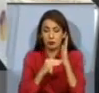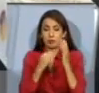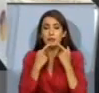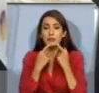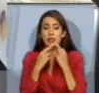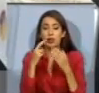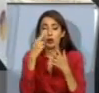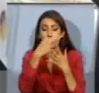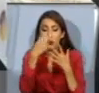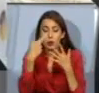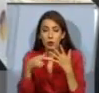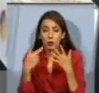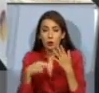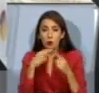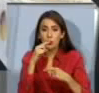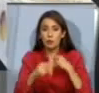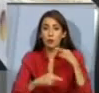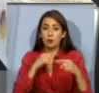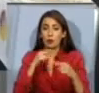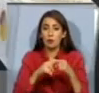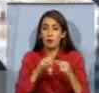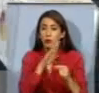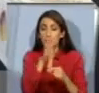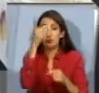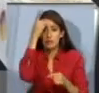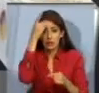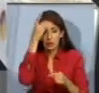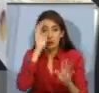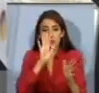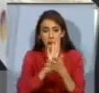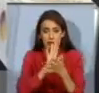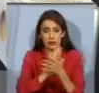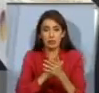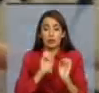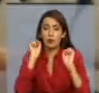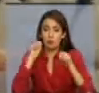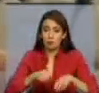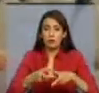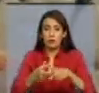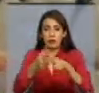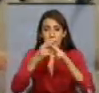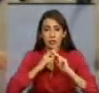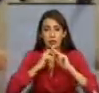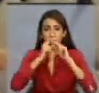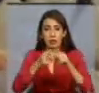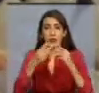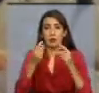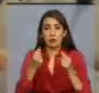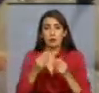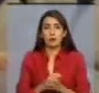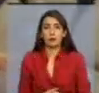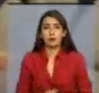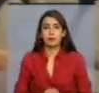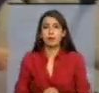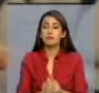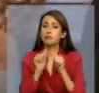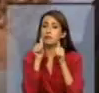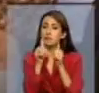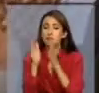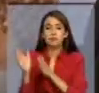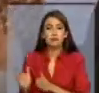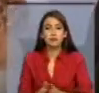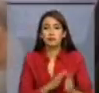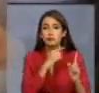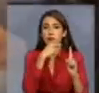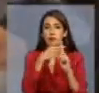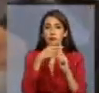requisito el tema de estar en la central de riesgos para que ustedes puedan acceder a los créditos. Realmente una buena noticia, el plan de reactivación económica. Y esto sí